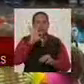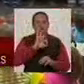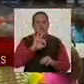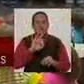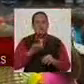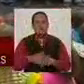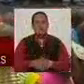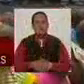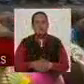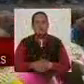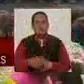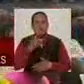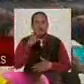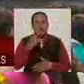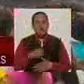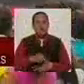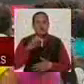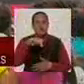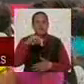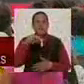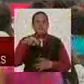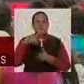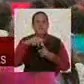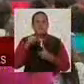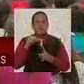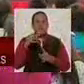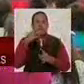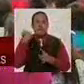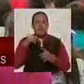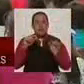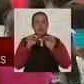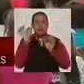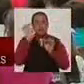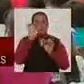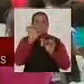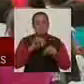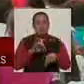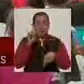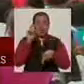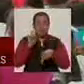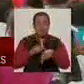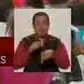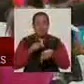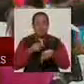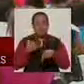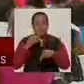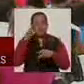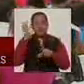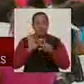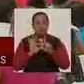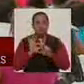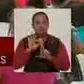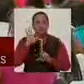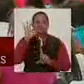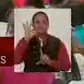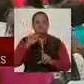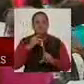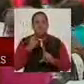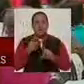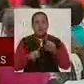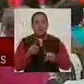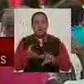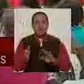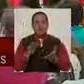mosquito conocido como manta blanca, el cual a través de una picadura puede ser muy mortal. Y es que